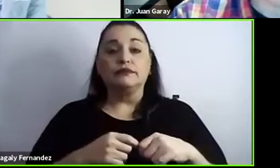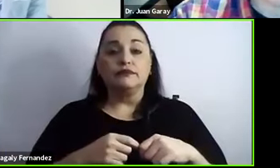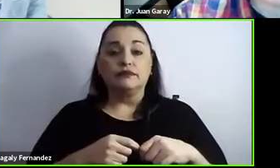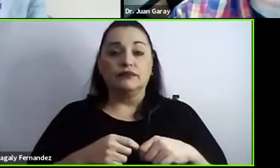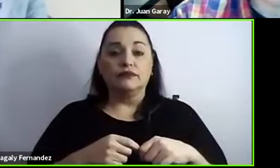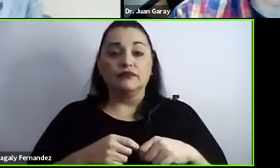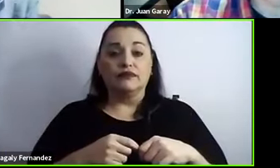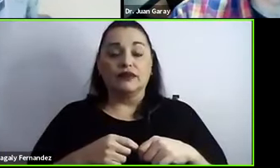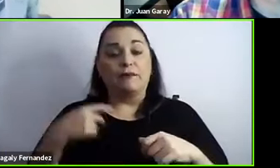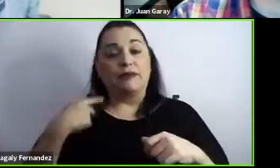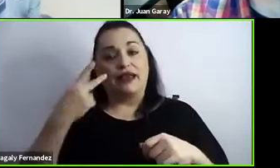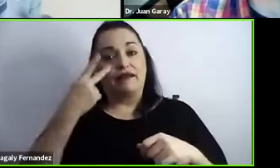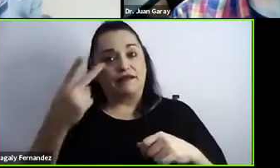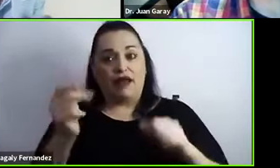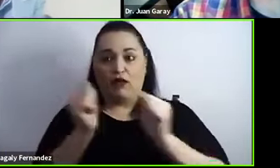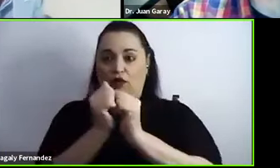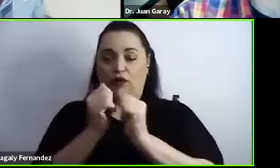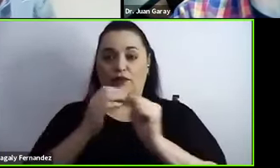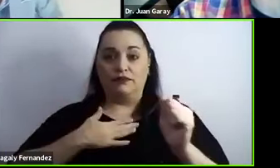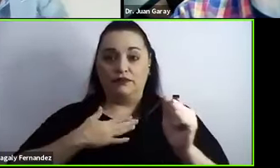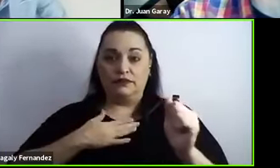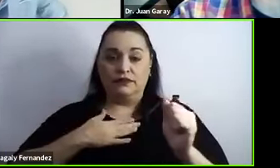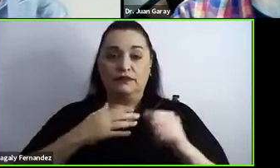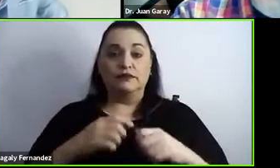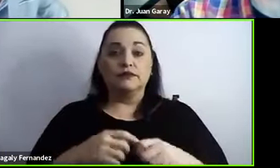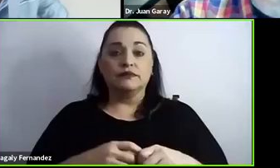y el que vean conmigo